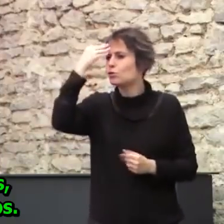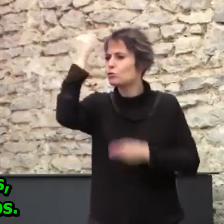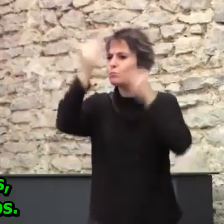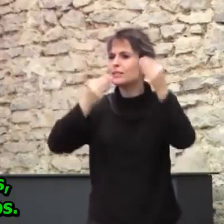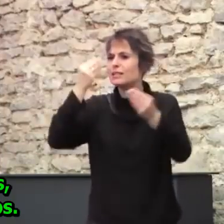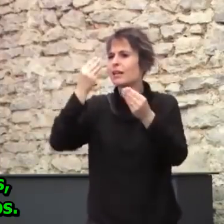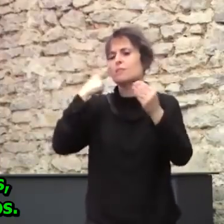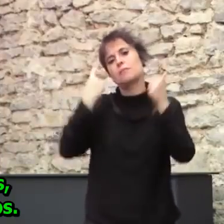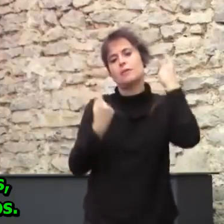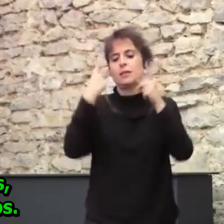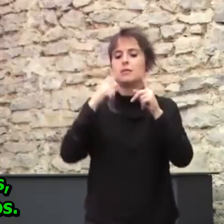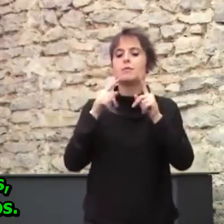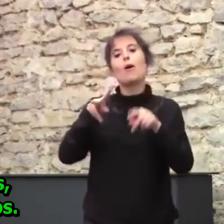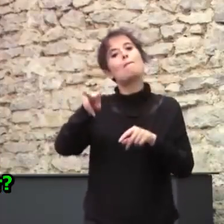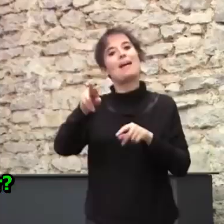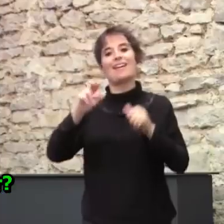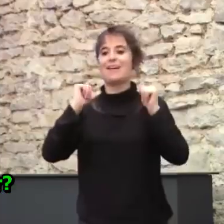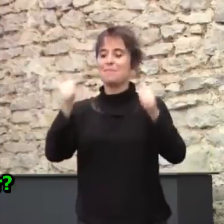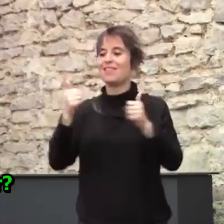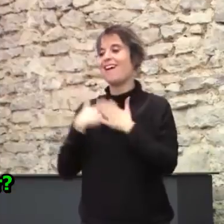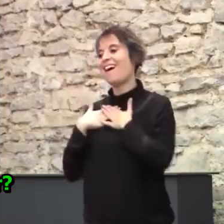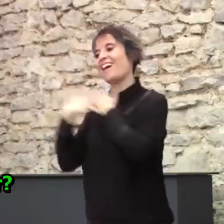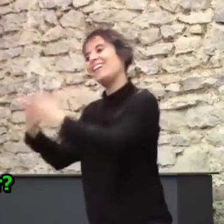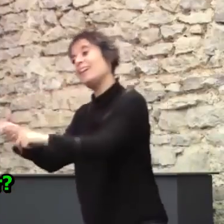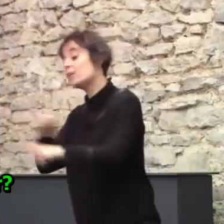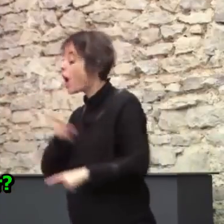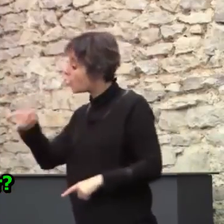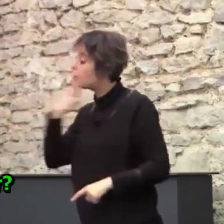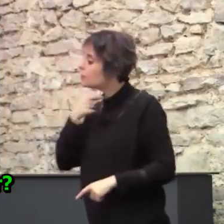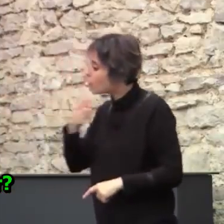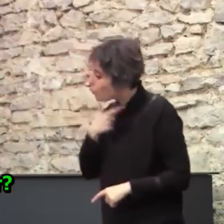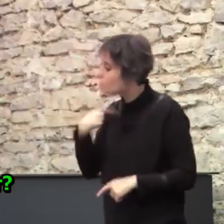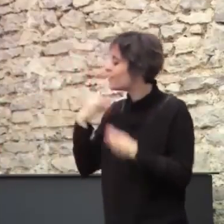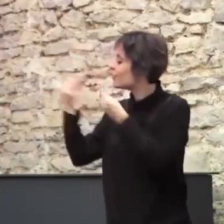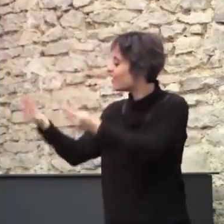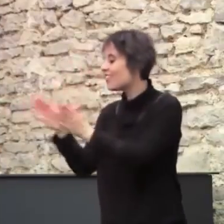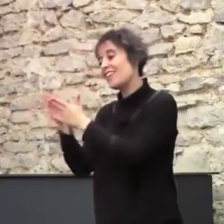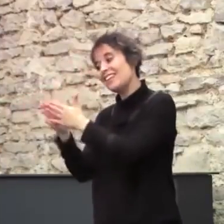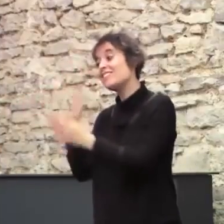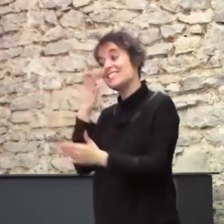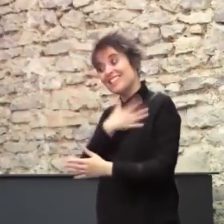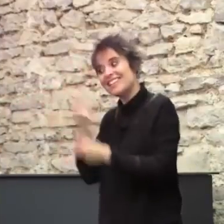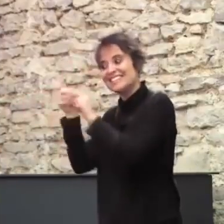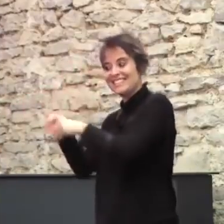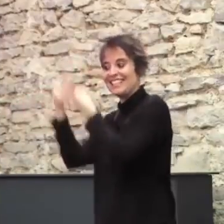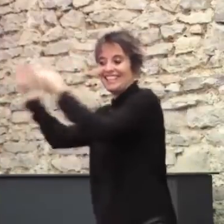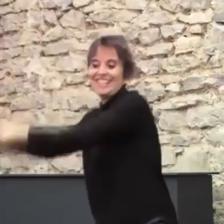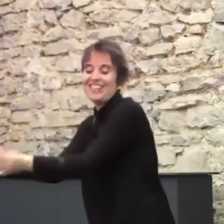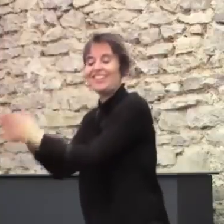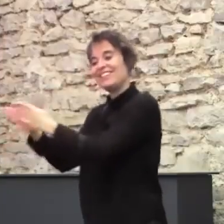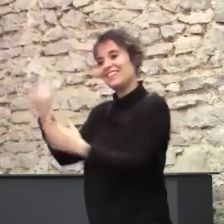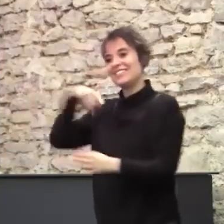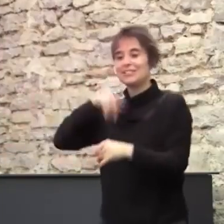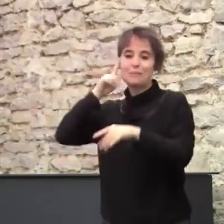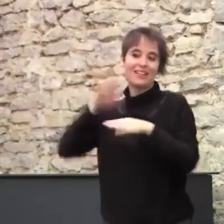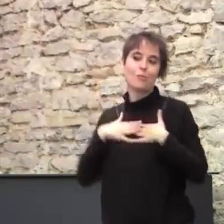de las parejas, que todos somos súper generosos, ¿no? El tema de, ay, ¿te gusta tal autor? Yo tengo un libro estupendo, si quieres quedamos un día y te lo doy, ¿no? Nos ponemos